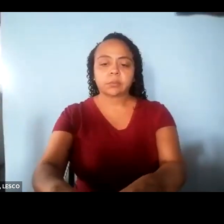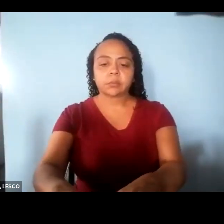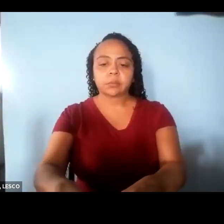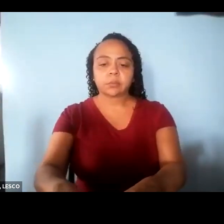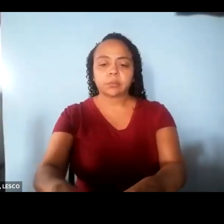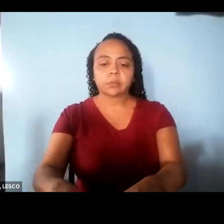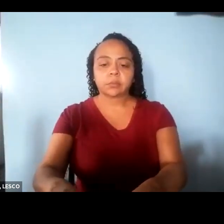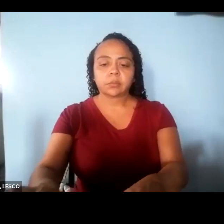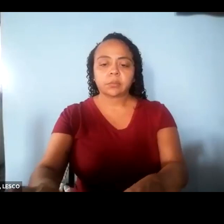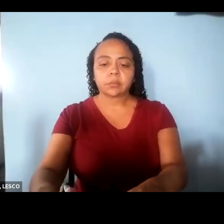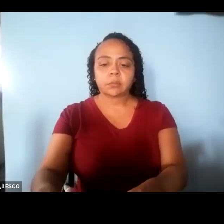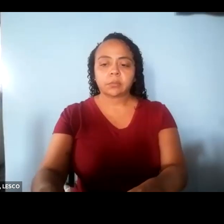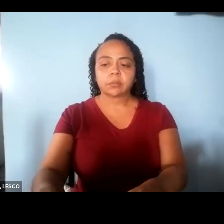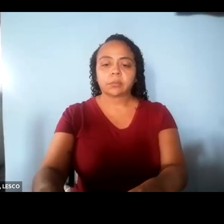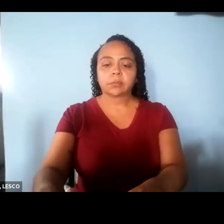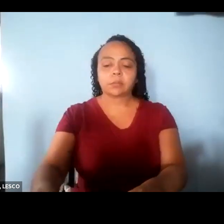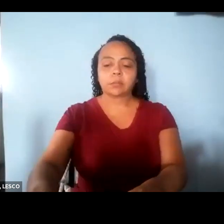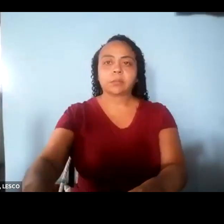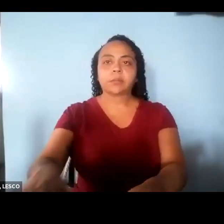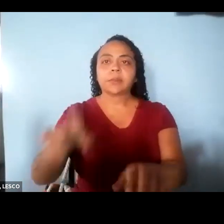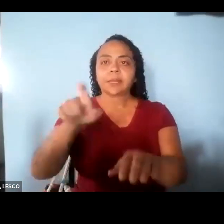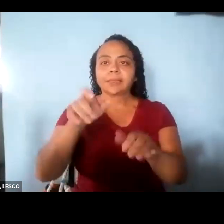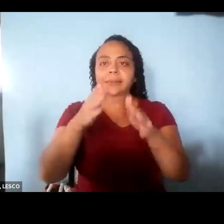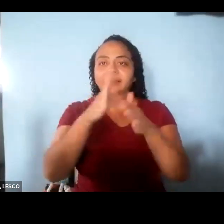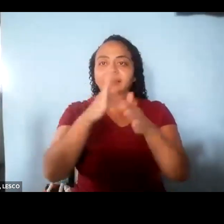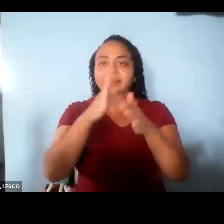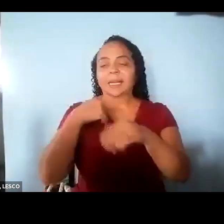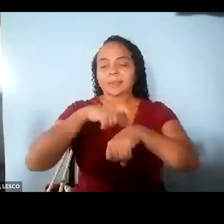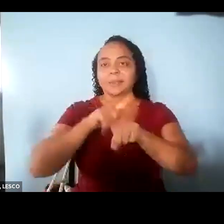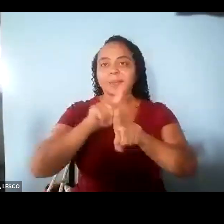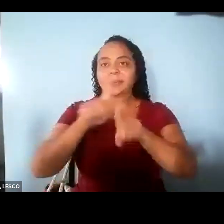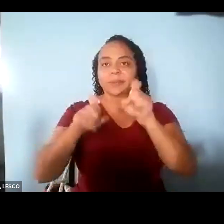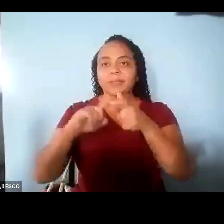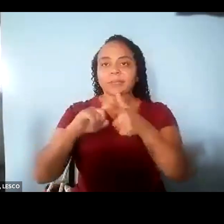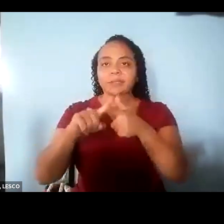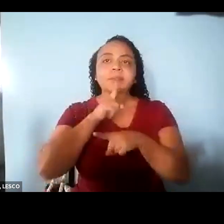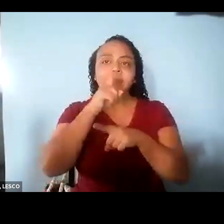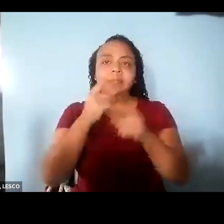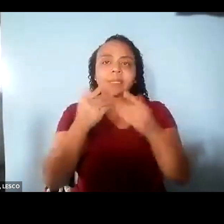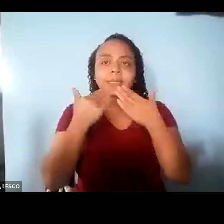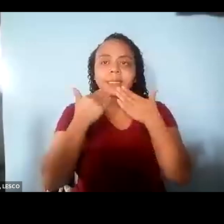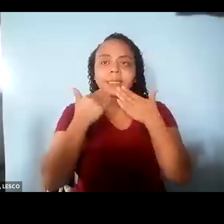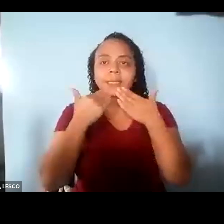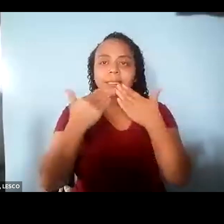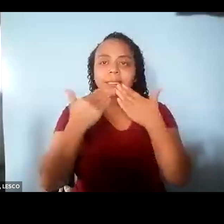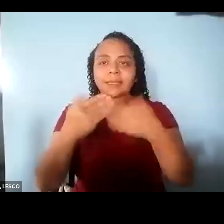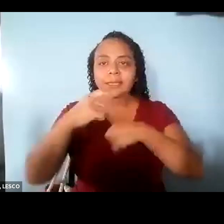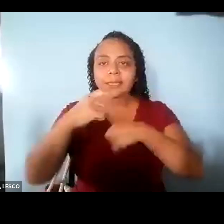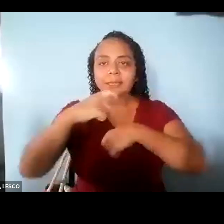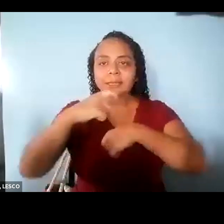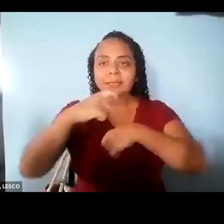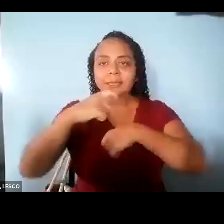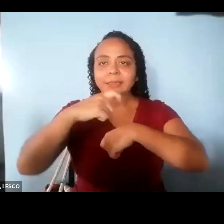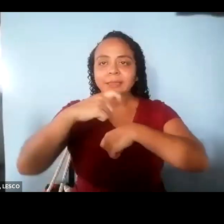tarde pero necesitamos ordenar el panel vamos a tener un espacio de preguntas así que realmente agradecer el espacio me siento muy honrado de participar